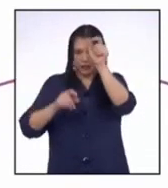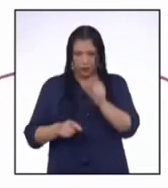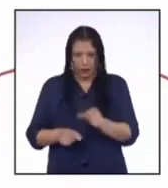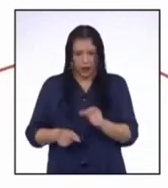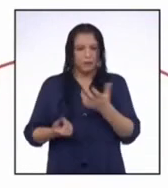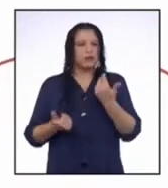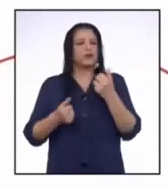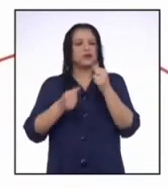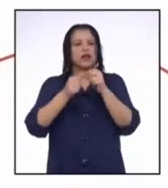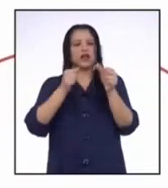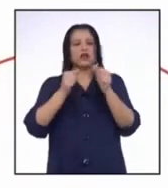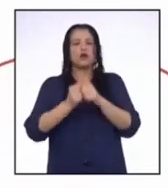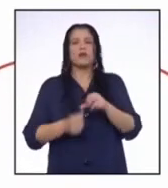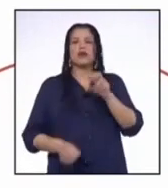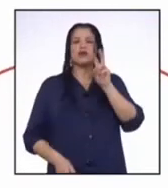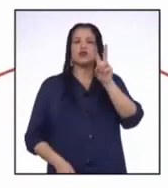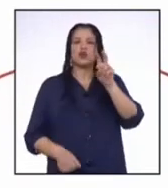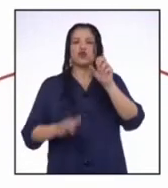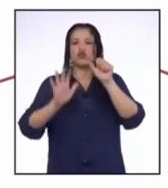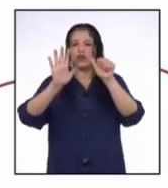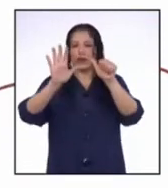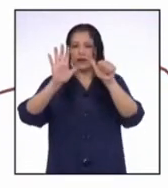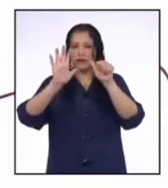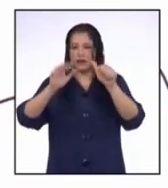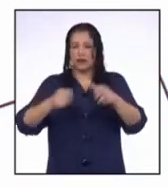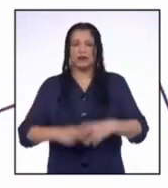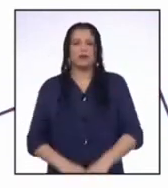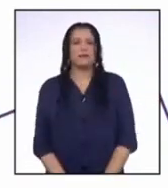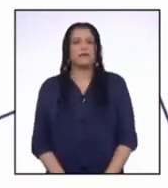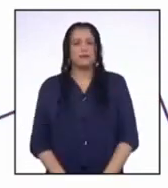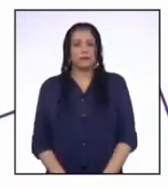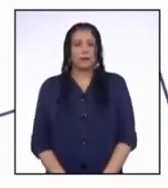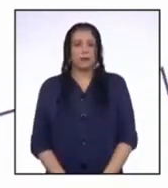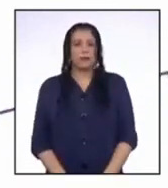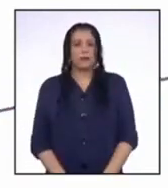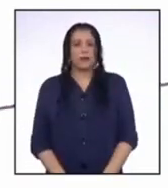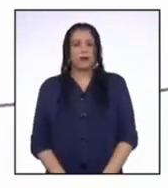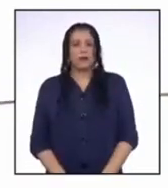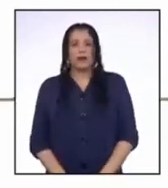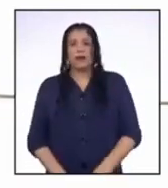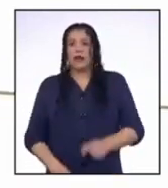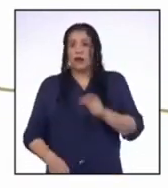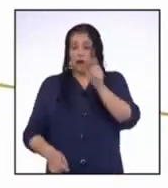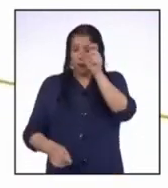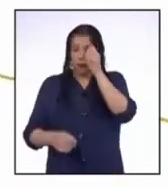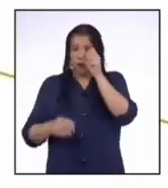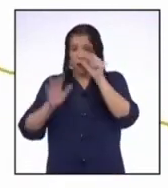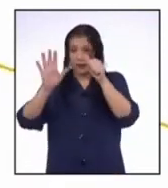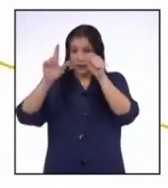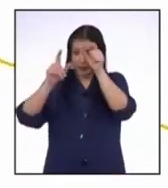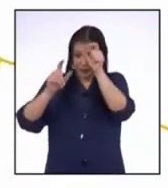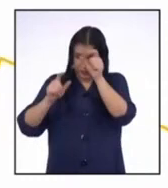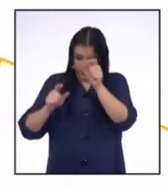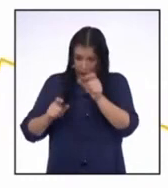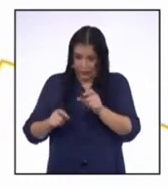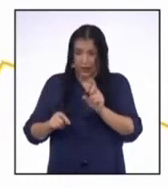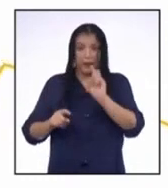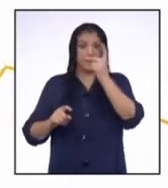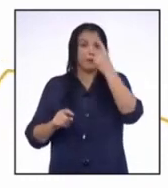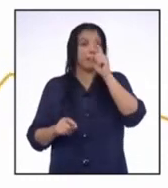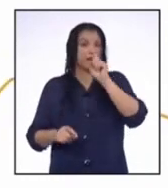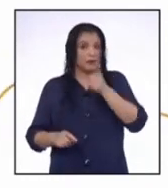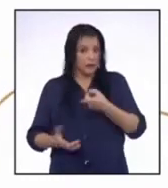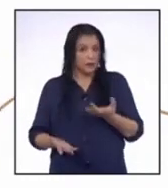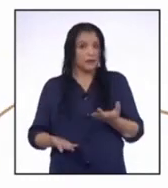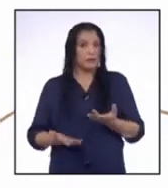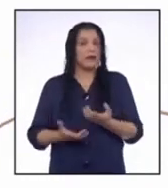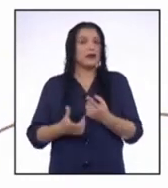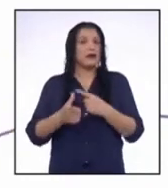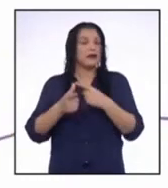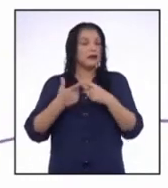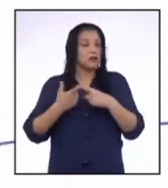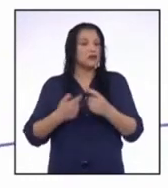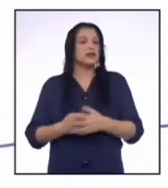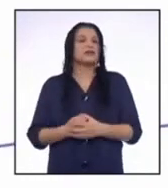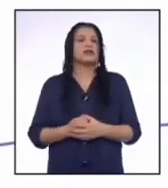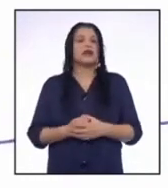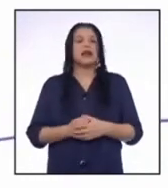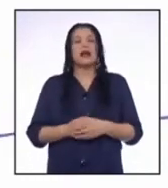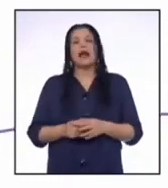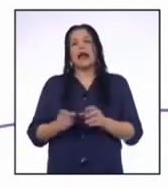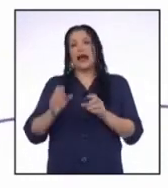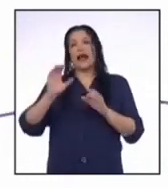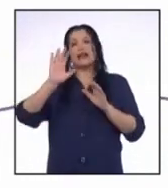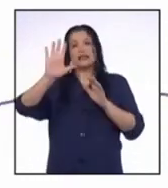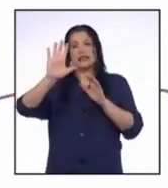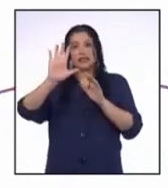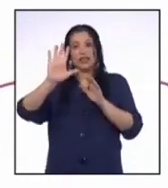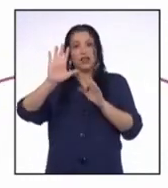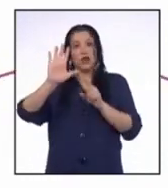forma el número 266. Como la cifra 6 que bajamos es la primera cifra decimal, entonces en el